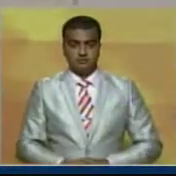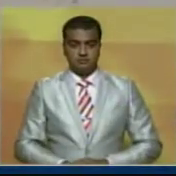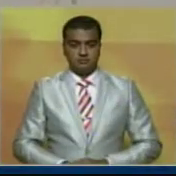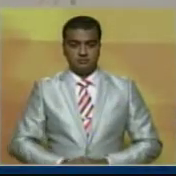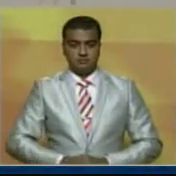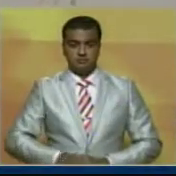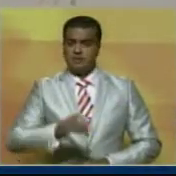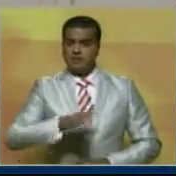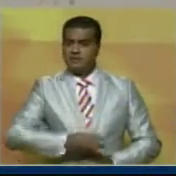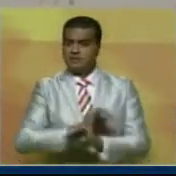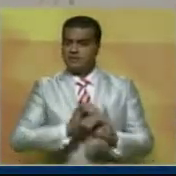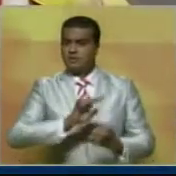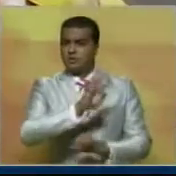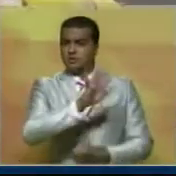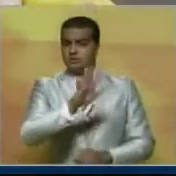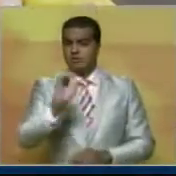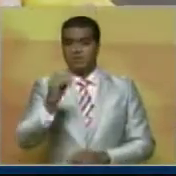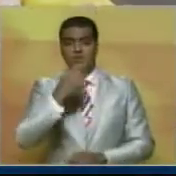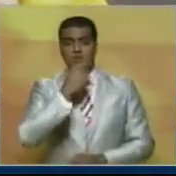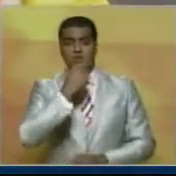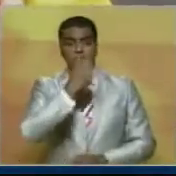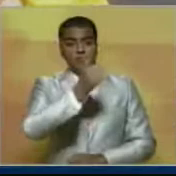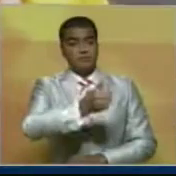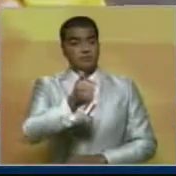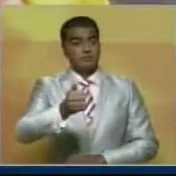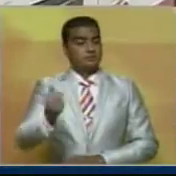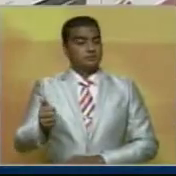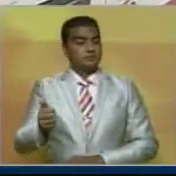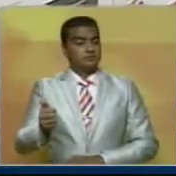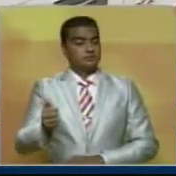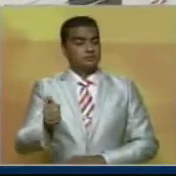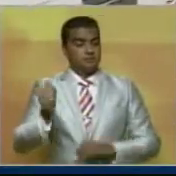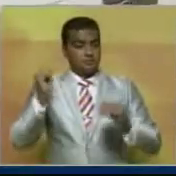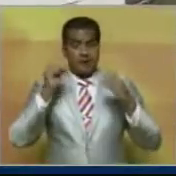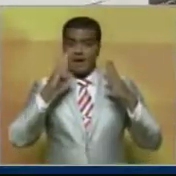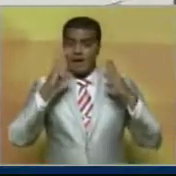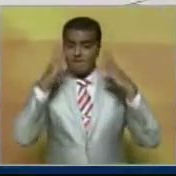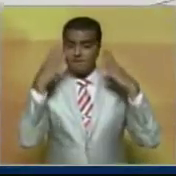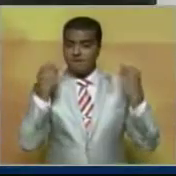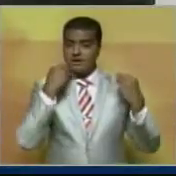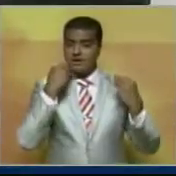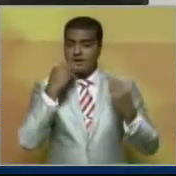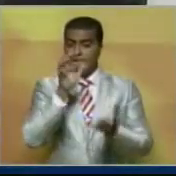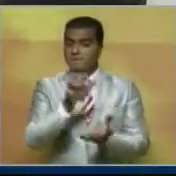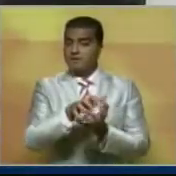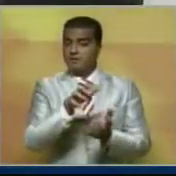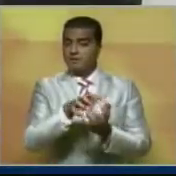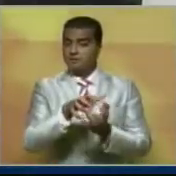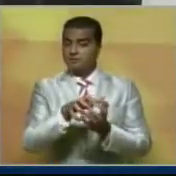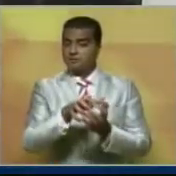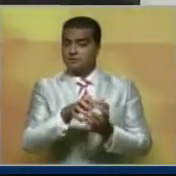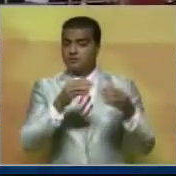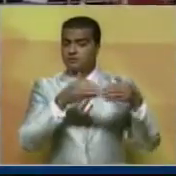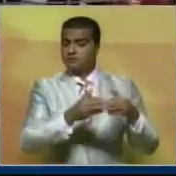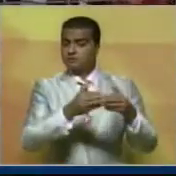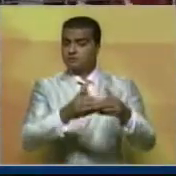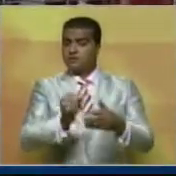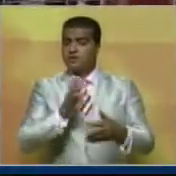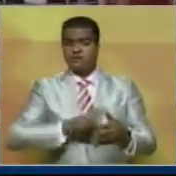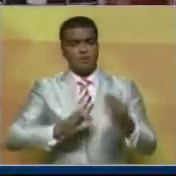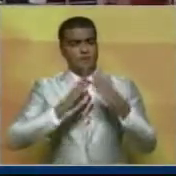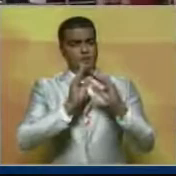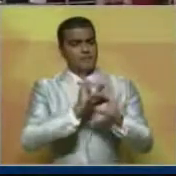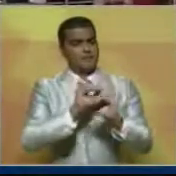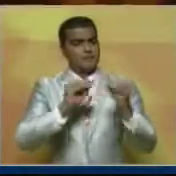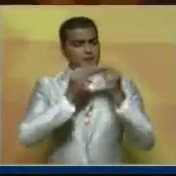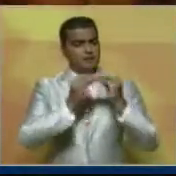tarifa está prevista en 450 bolívares por persona para la ruta Vargas-Margarita. Tanto el terminal como el ferry Virgen del Valle 2 están